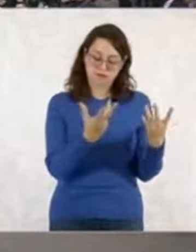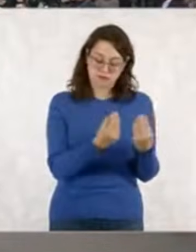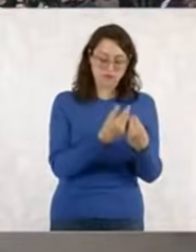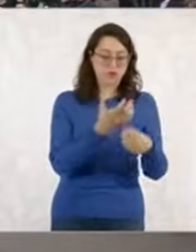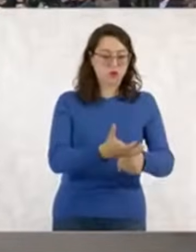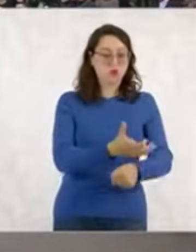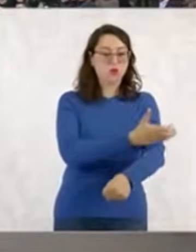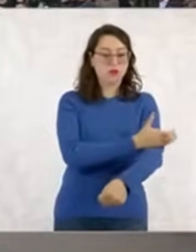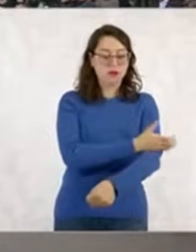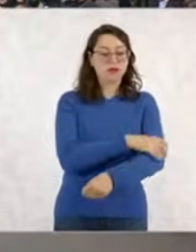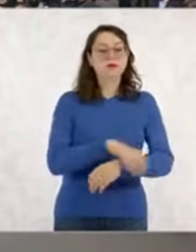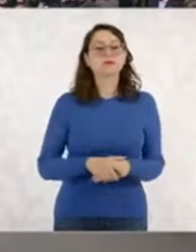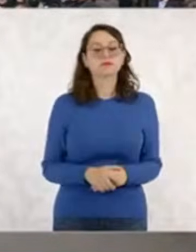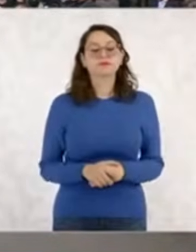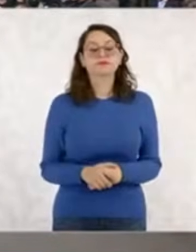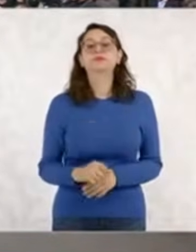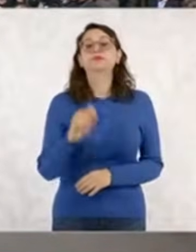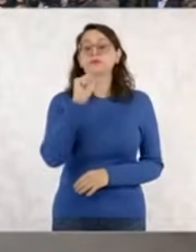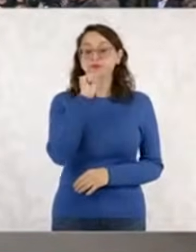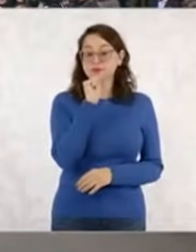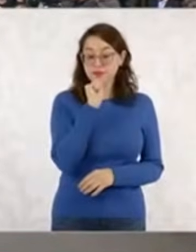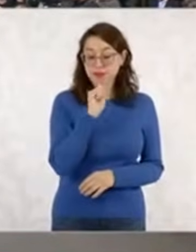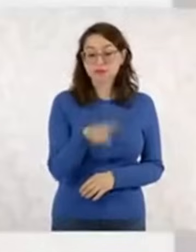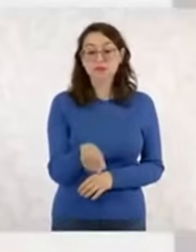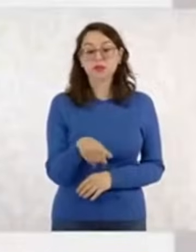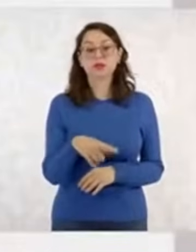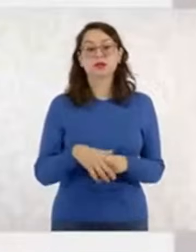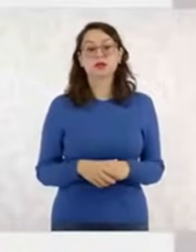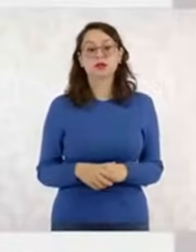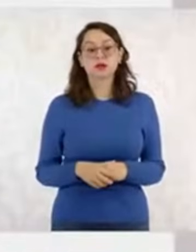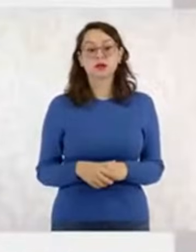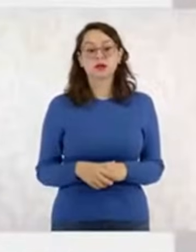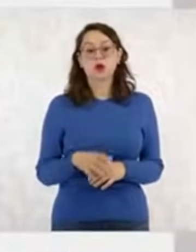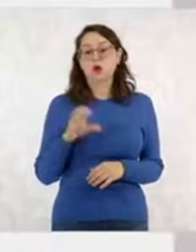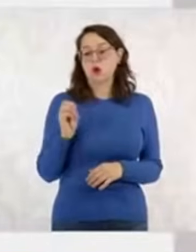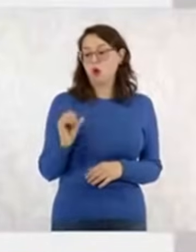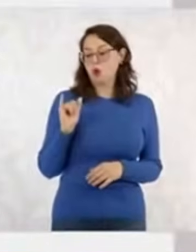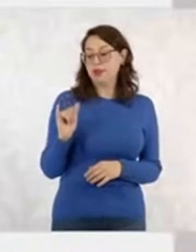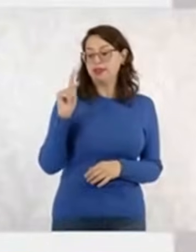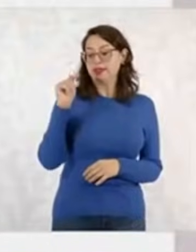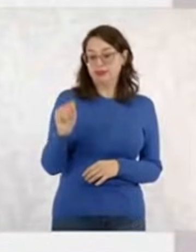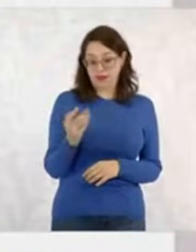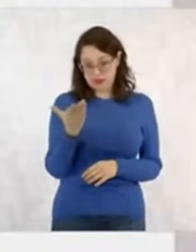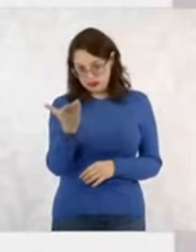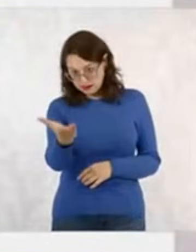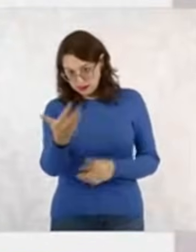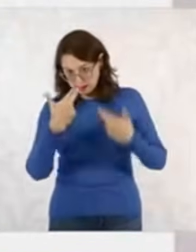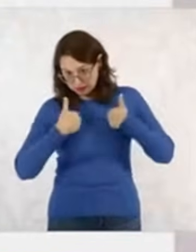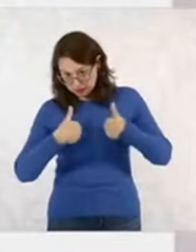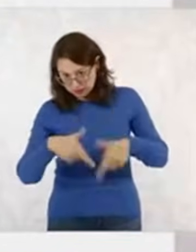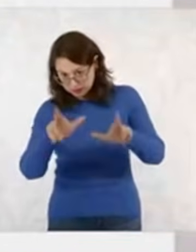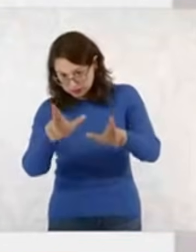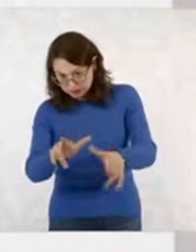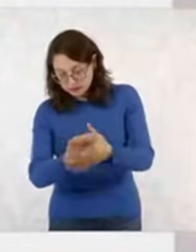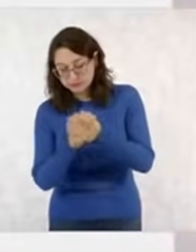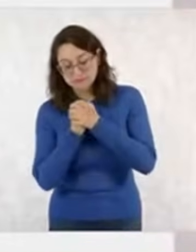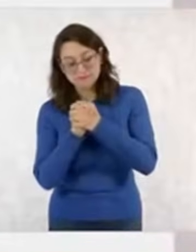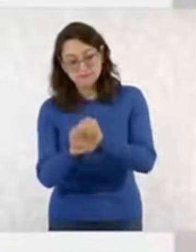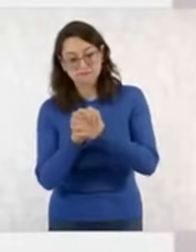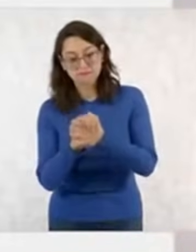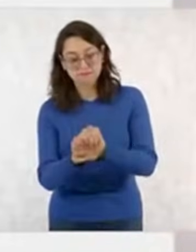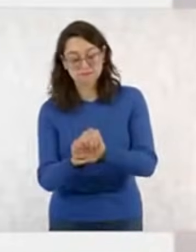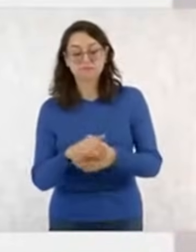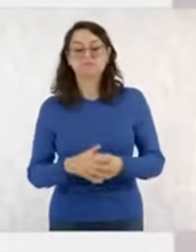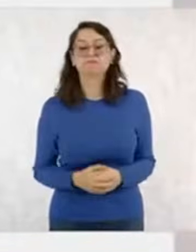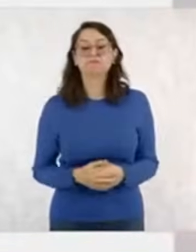están presentes, y también saludo al representante de la OIT aquí presentes, amigas y amigos medios de la